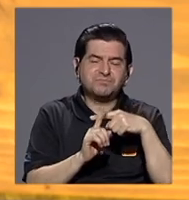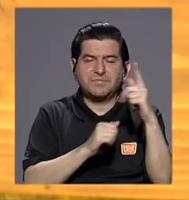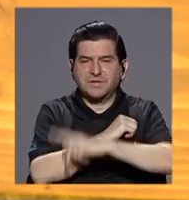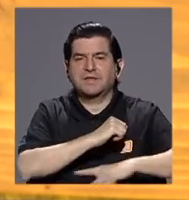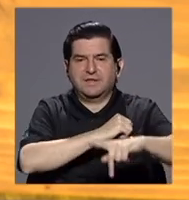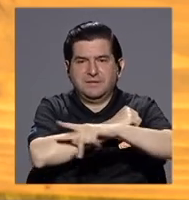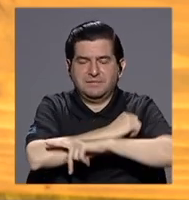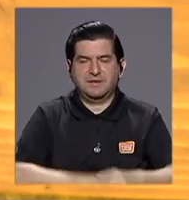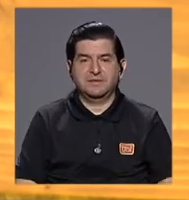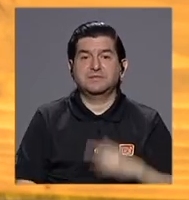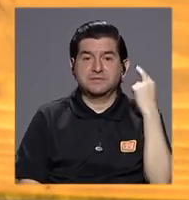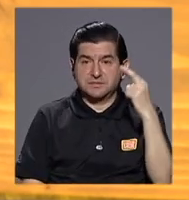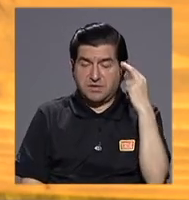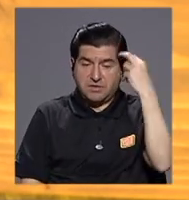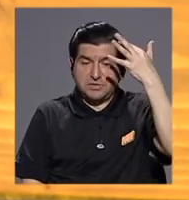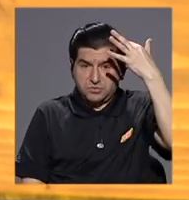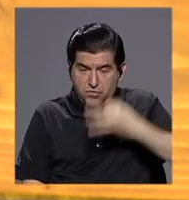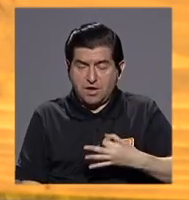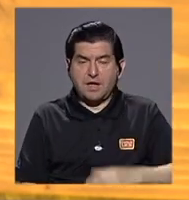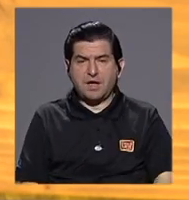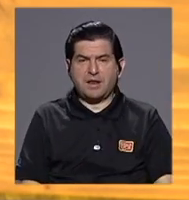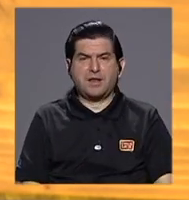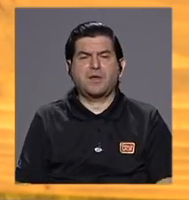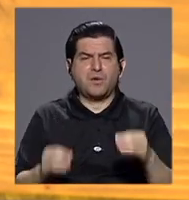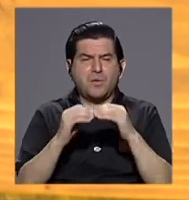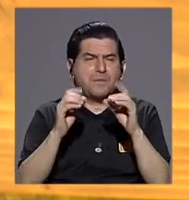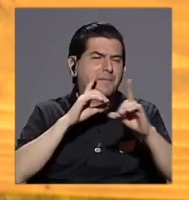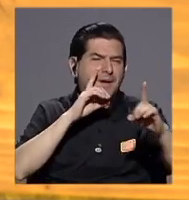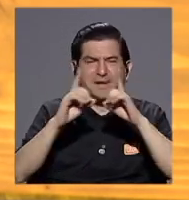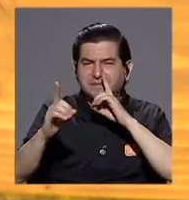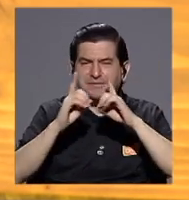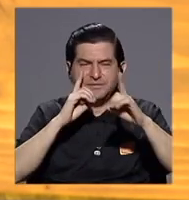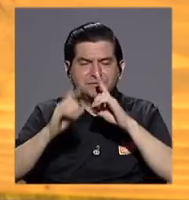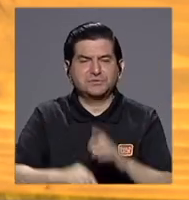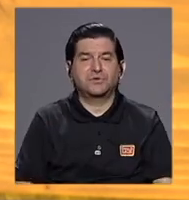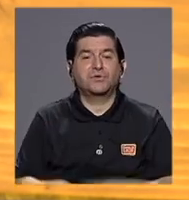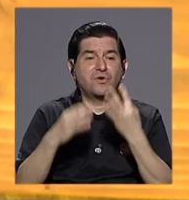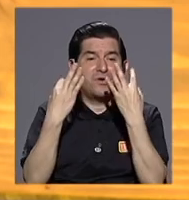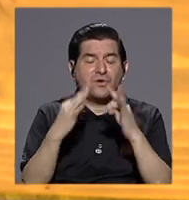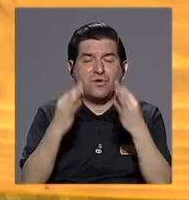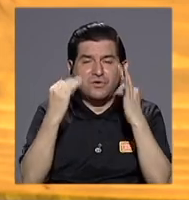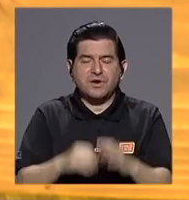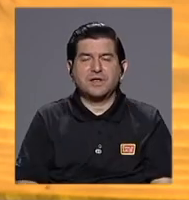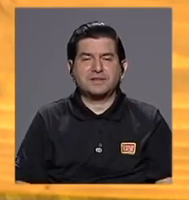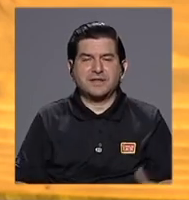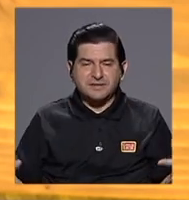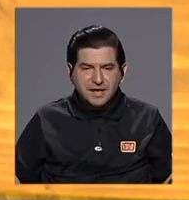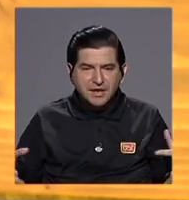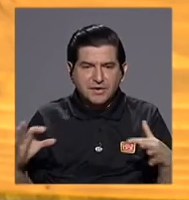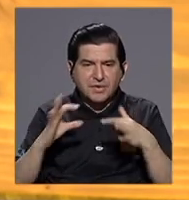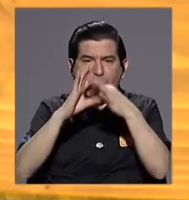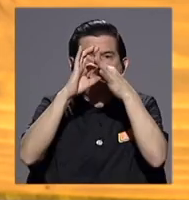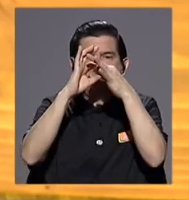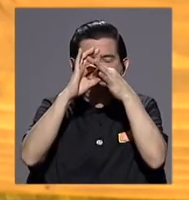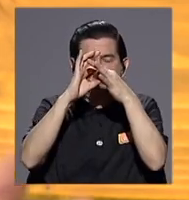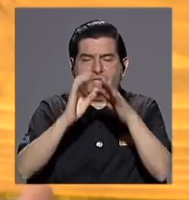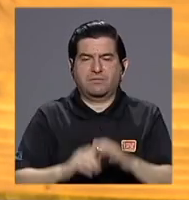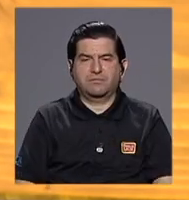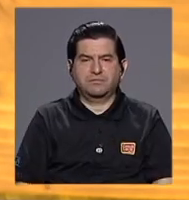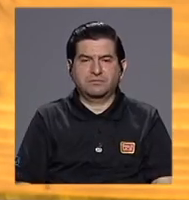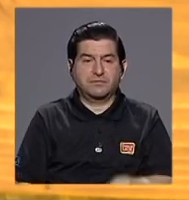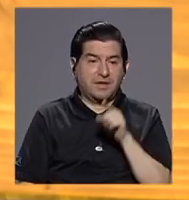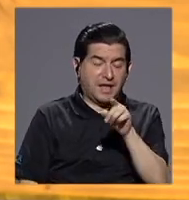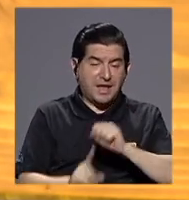país. Y por eso creo que debería haber mucho más diálogo y tratar de buscar convergencia, y